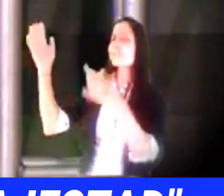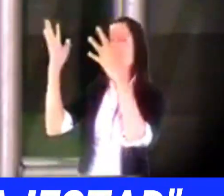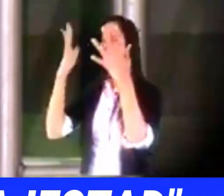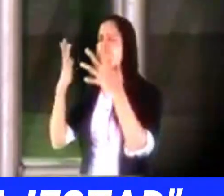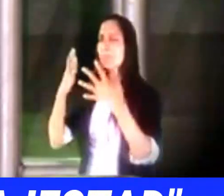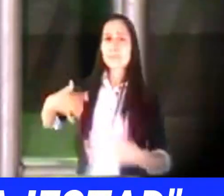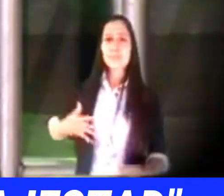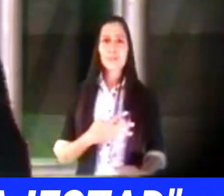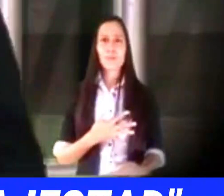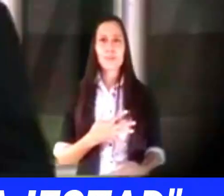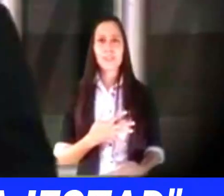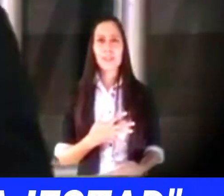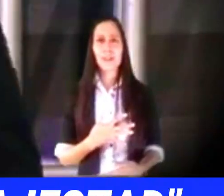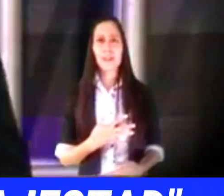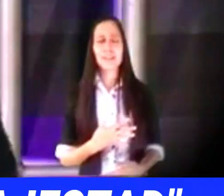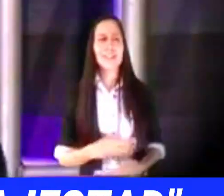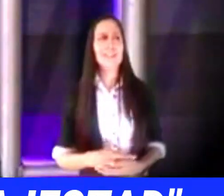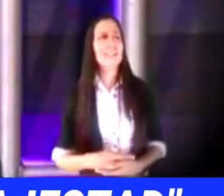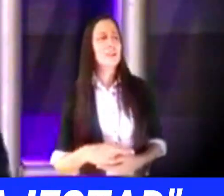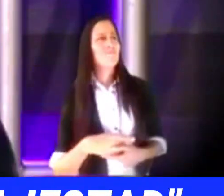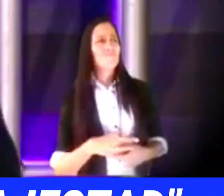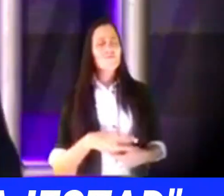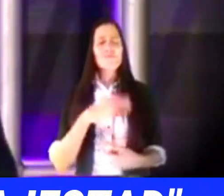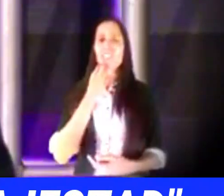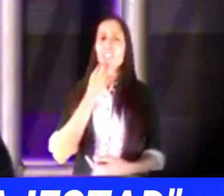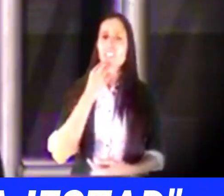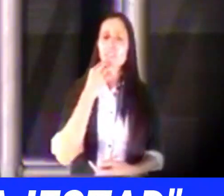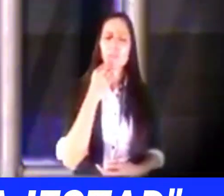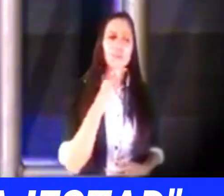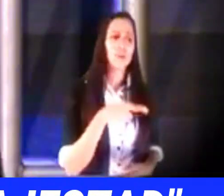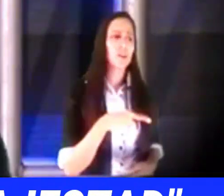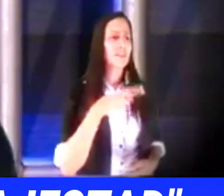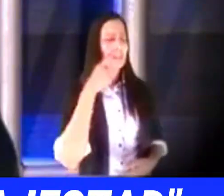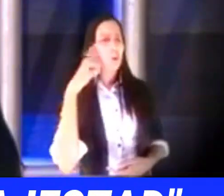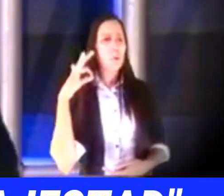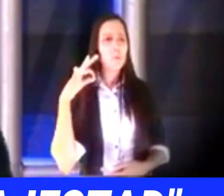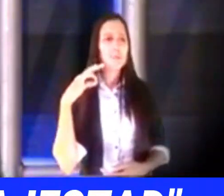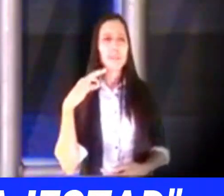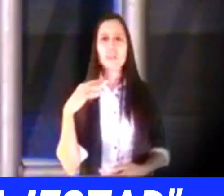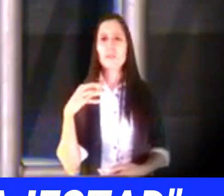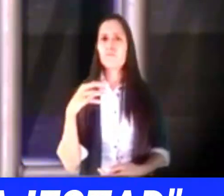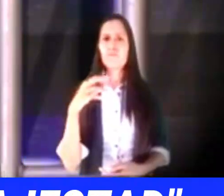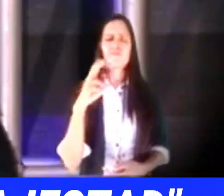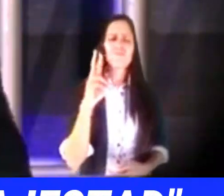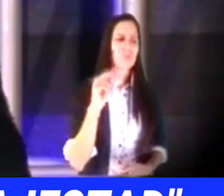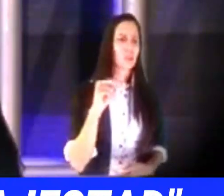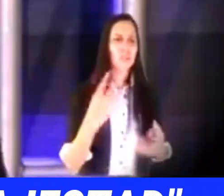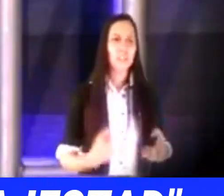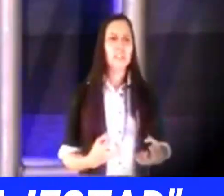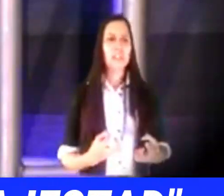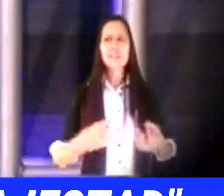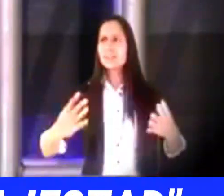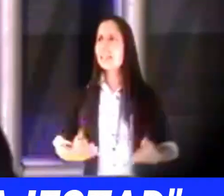negociar y eso le costó la vida. El rey se enojó muchísimo No importa cuánto se enoje el rey de